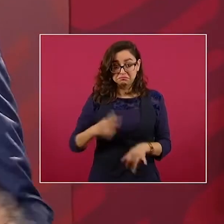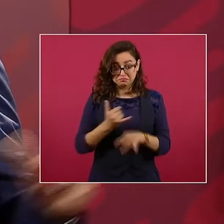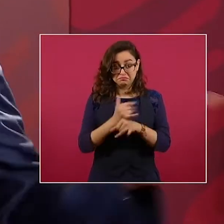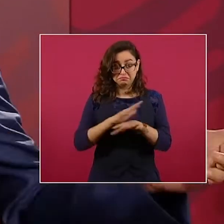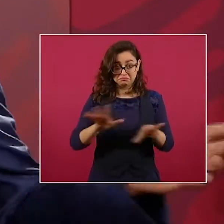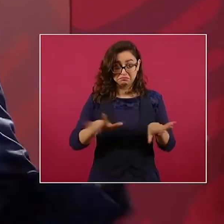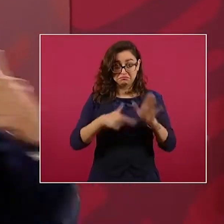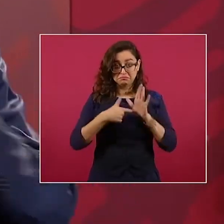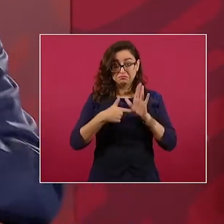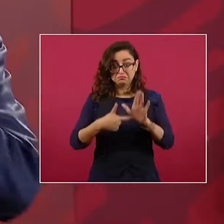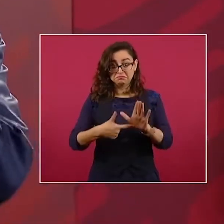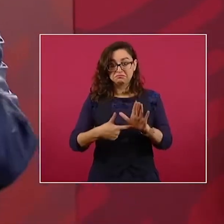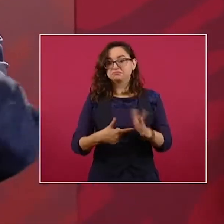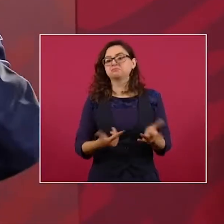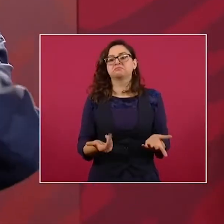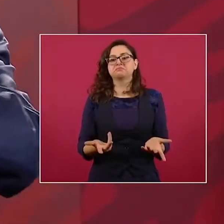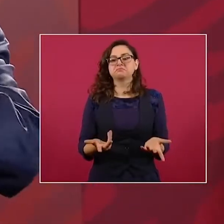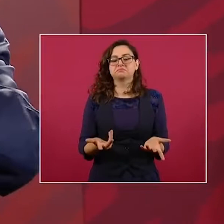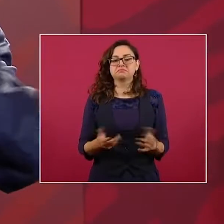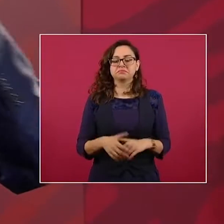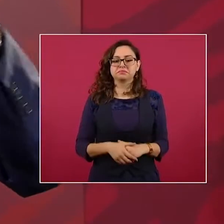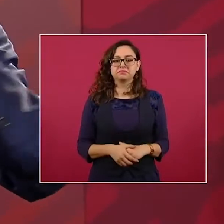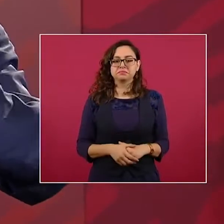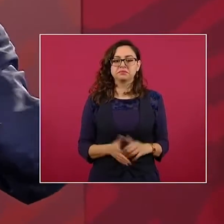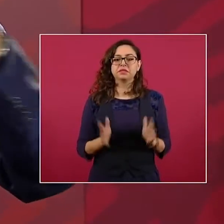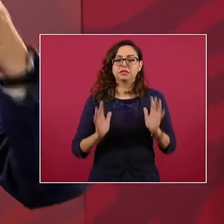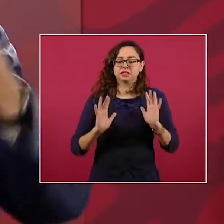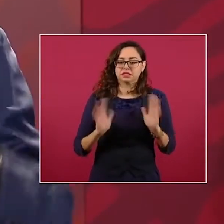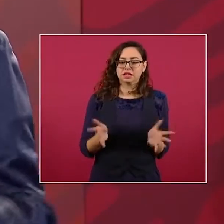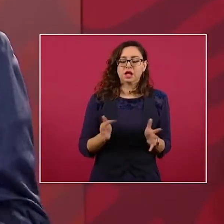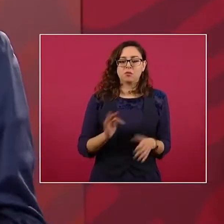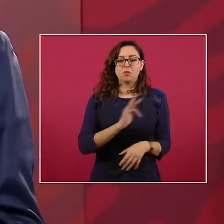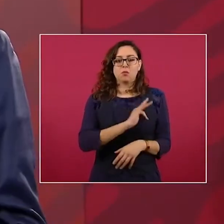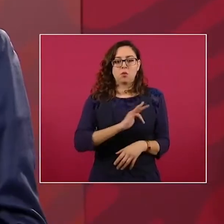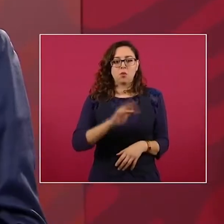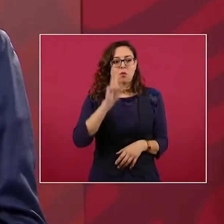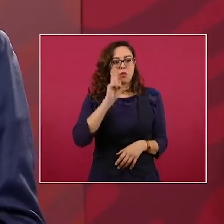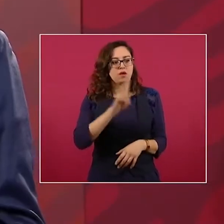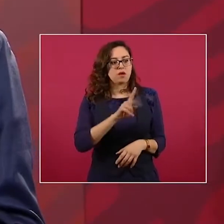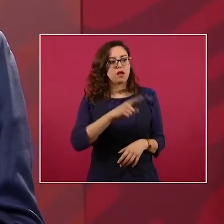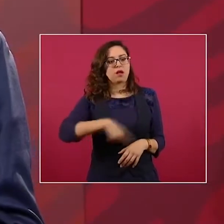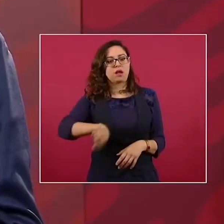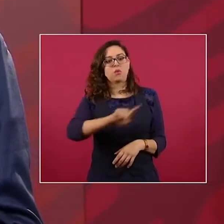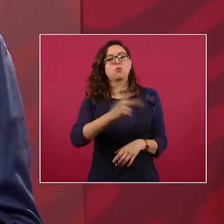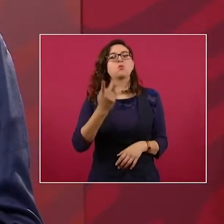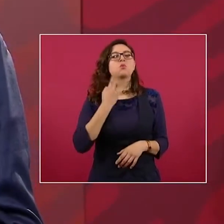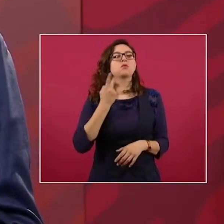Y qué bien que ya se incluya delincuentes de cuello blanco,